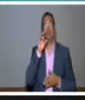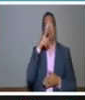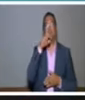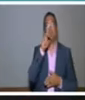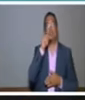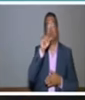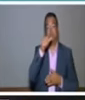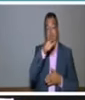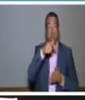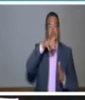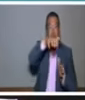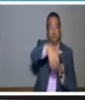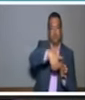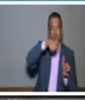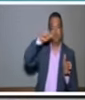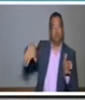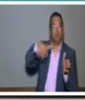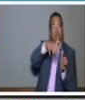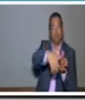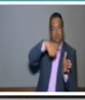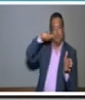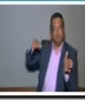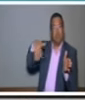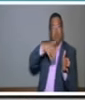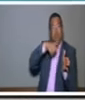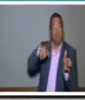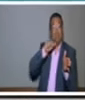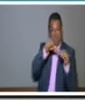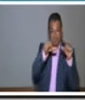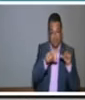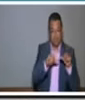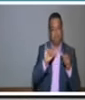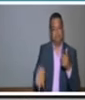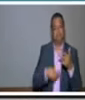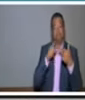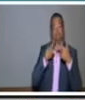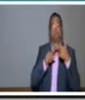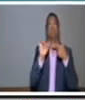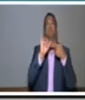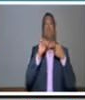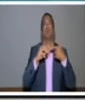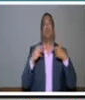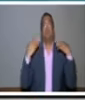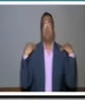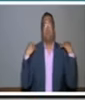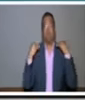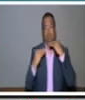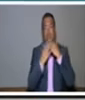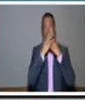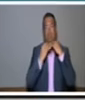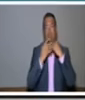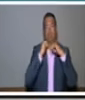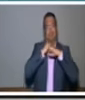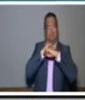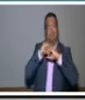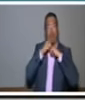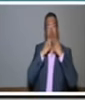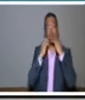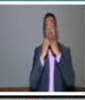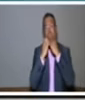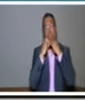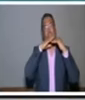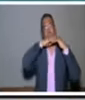la situación del cambio climático y la erosión de las playas. Así que quería. Y muy importante, que el gobernador es parte de esa terna que la compone